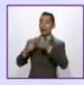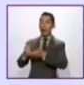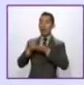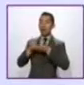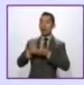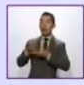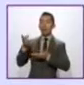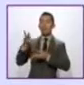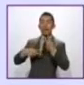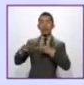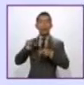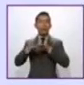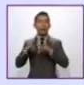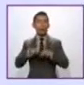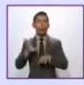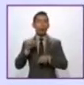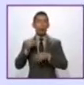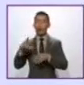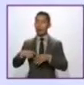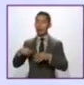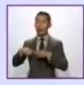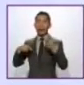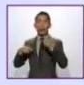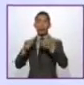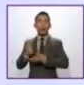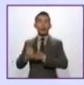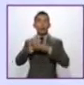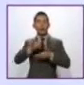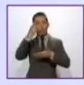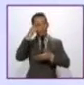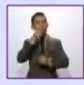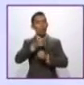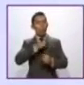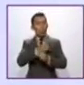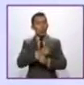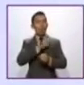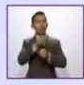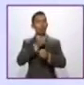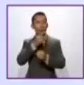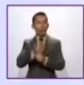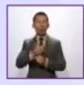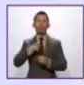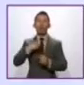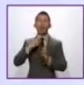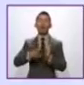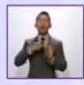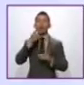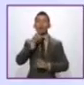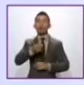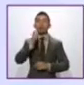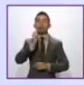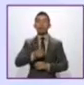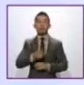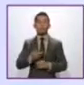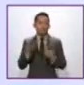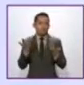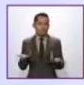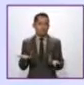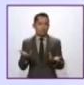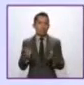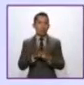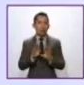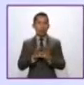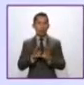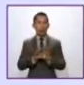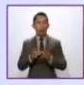empleos, sino un facilitador de oportunidades. Insisto, no puede haber progreso